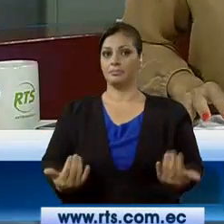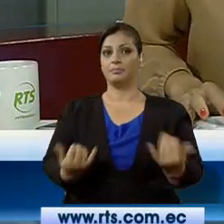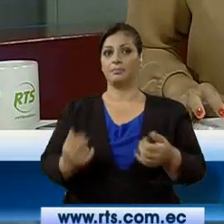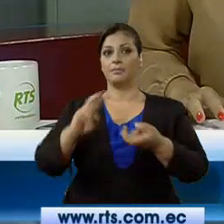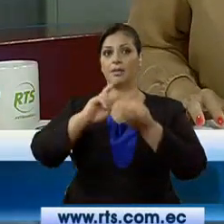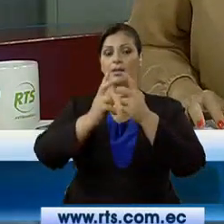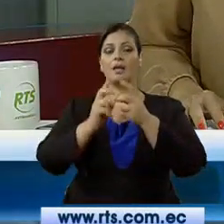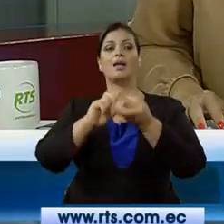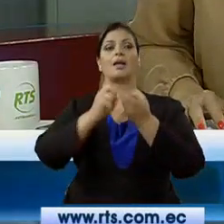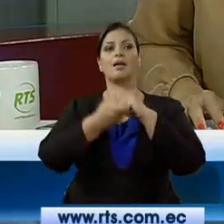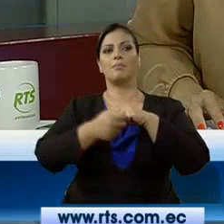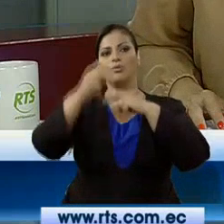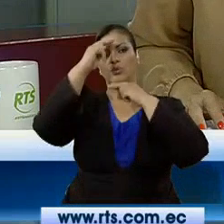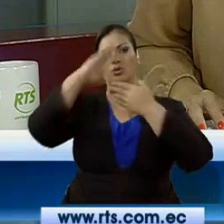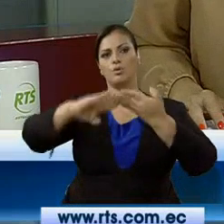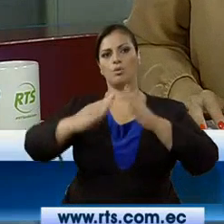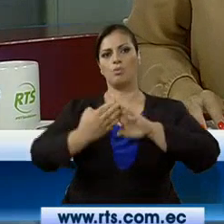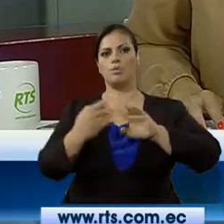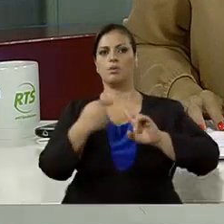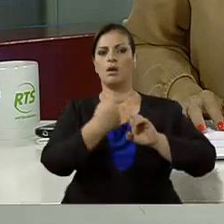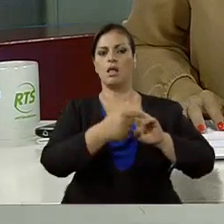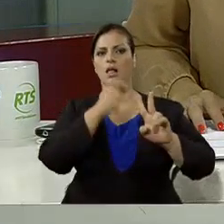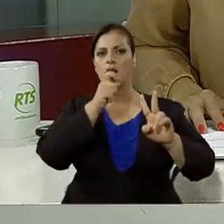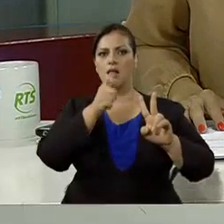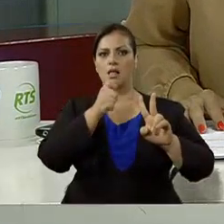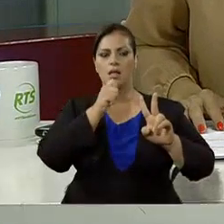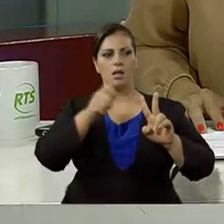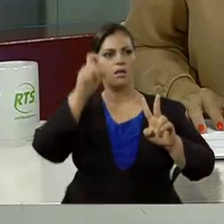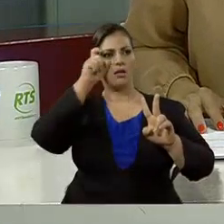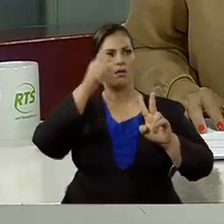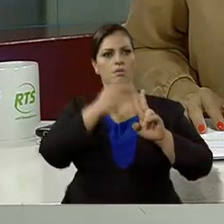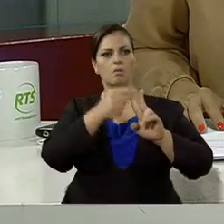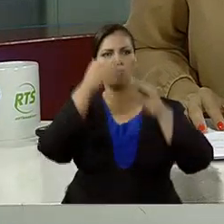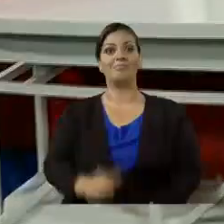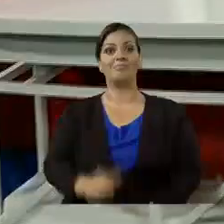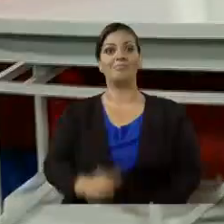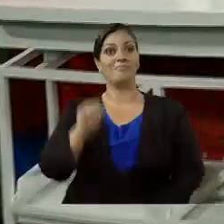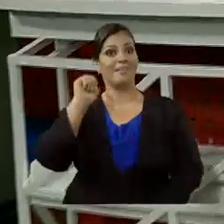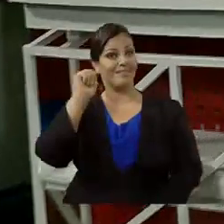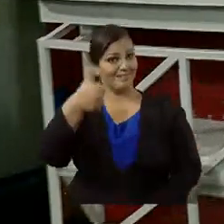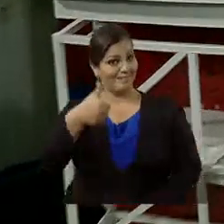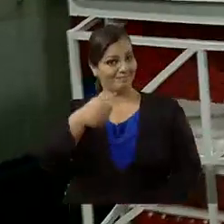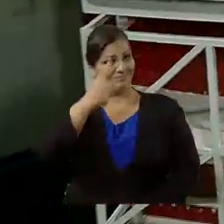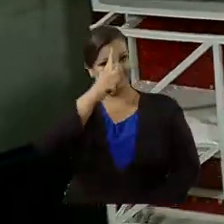porque lo que viene es la noticia en la comunidad con Hugo Gavilanes y Roselena Vázquez. De mi parte.